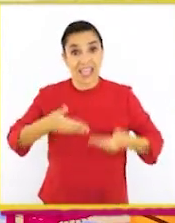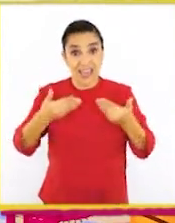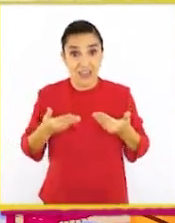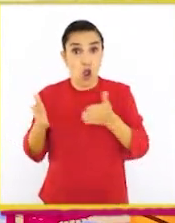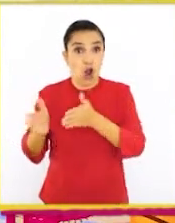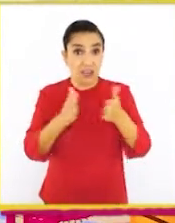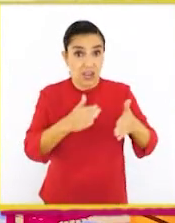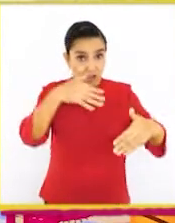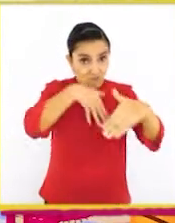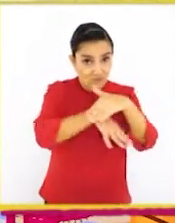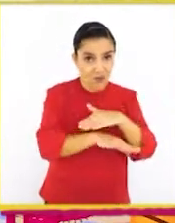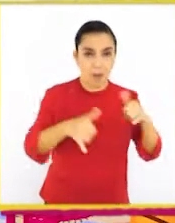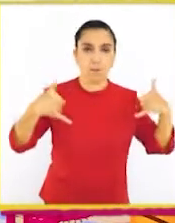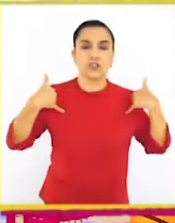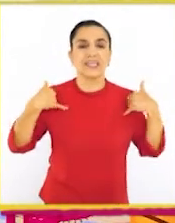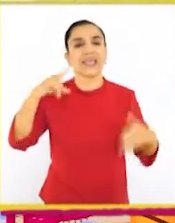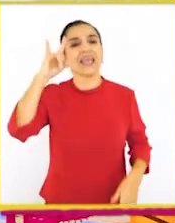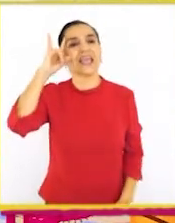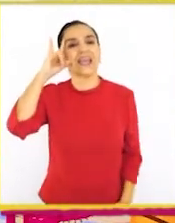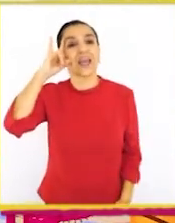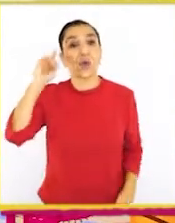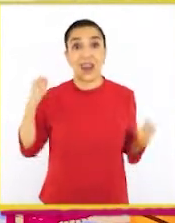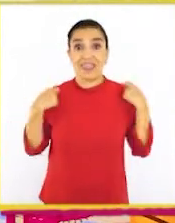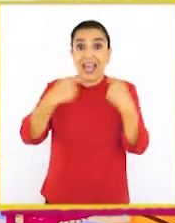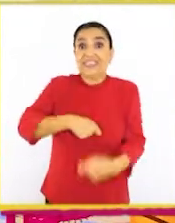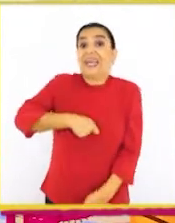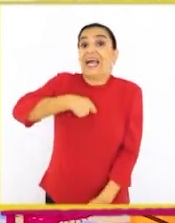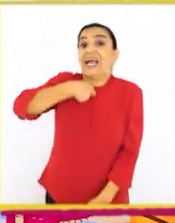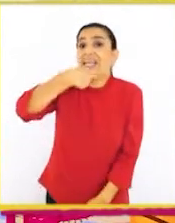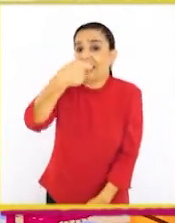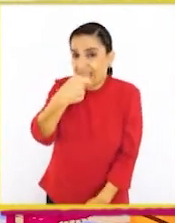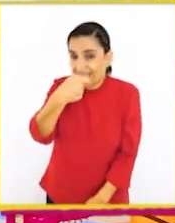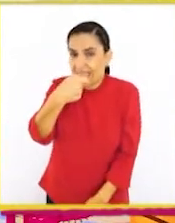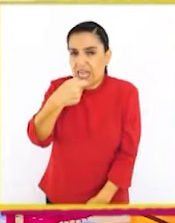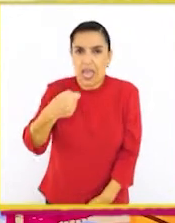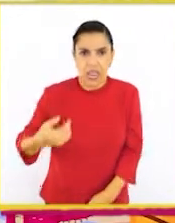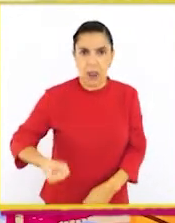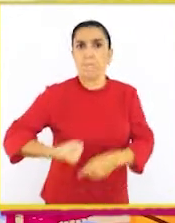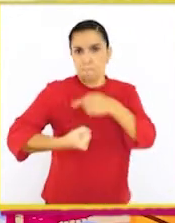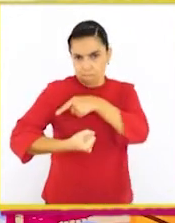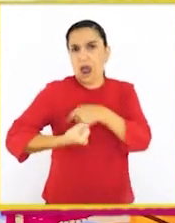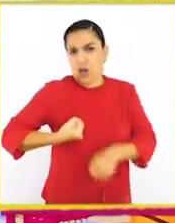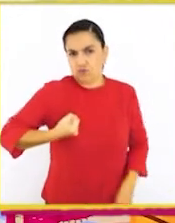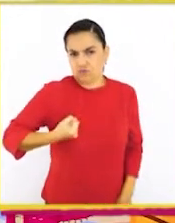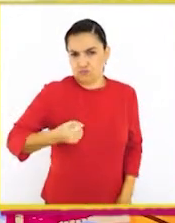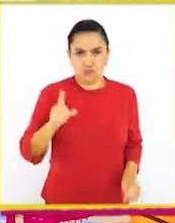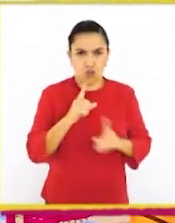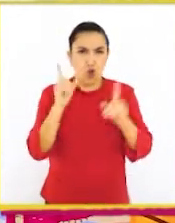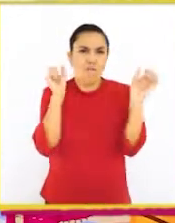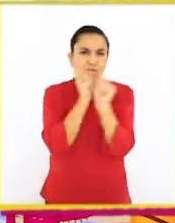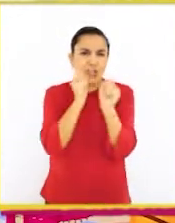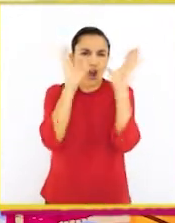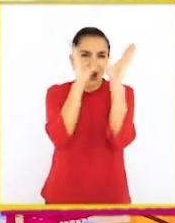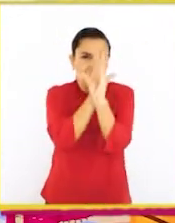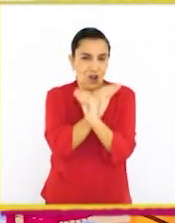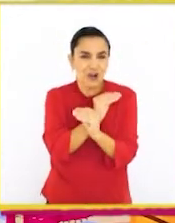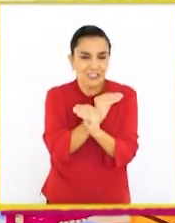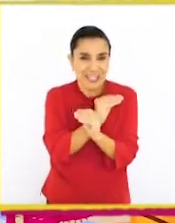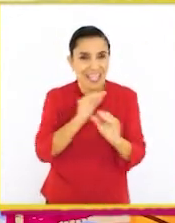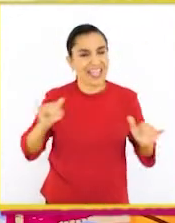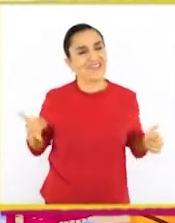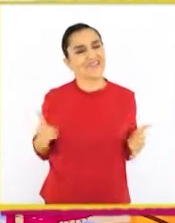se anime a hacer su mochila y recuerda llevar tu chaqueta. Puedes llevarla en la mano, así no pasarás frío en la